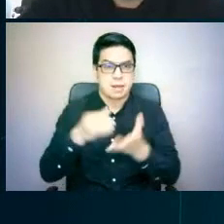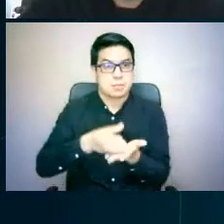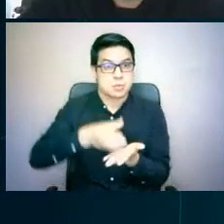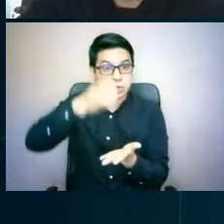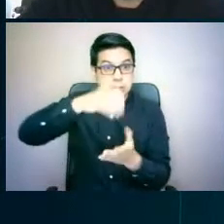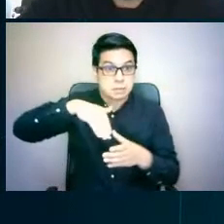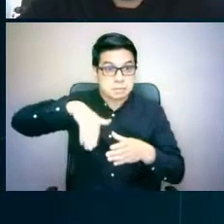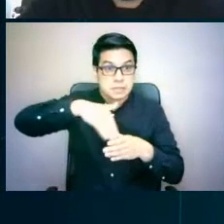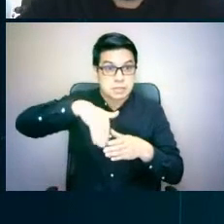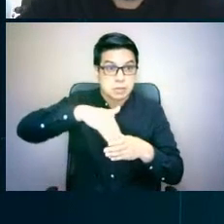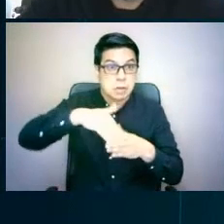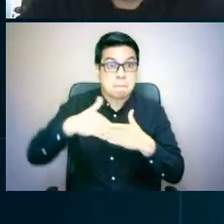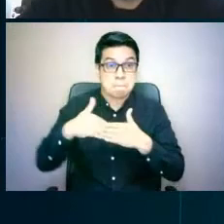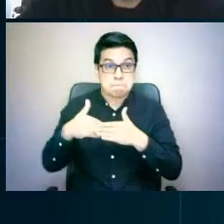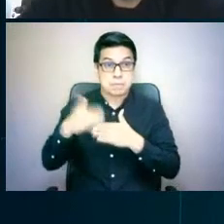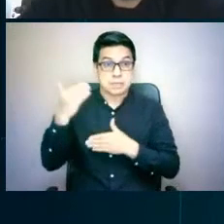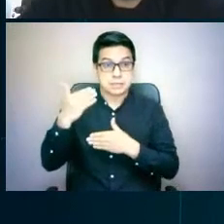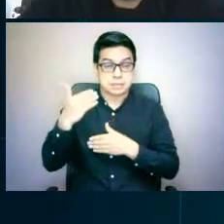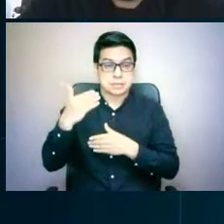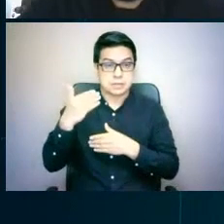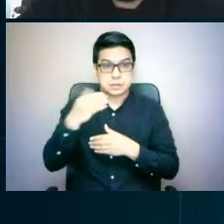en 1970.